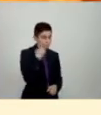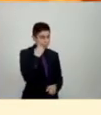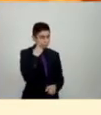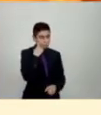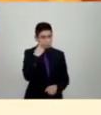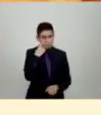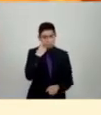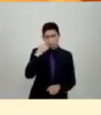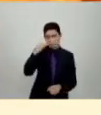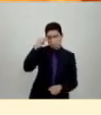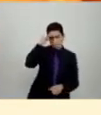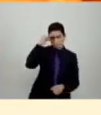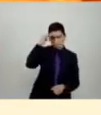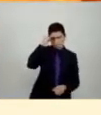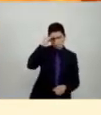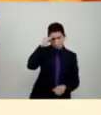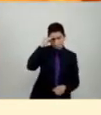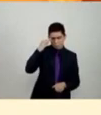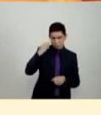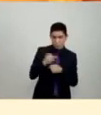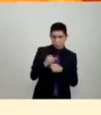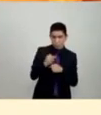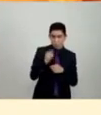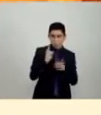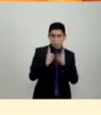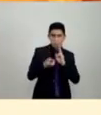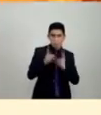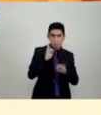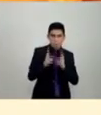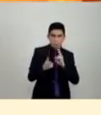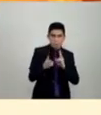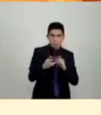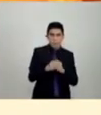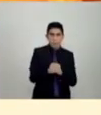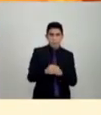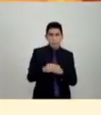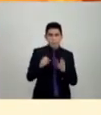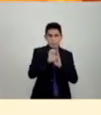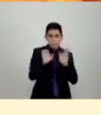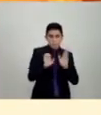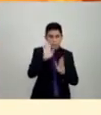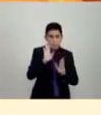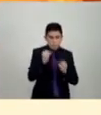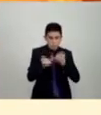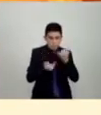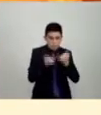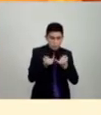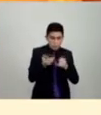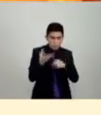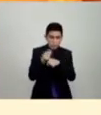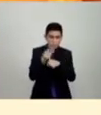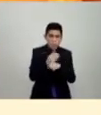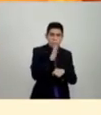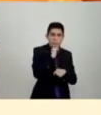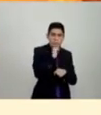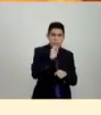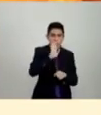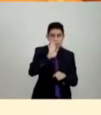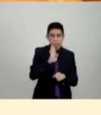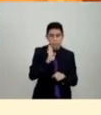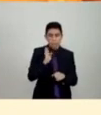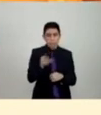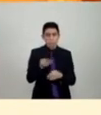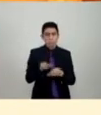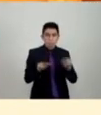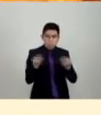de esta charla que tiene tan pocas reglas del juego, de presentamos un libro, hablamos de todo, bailamos de un lugar a